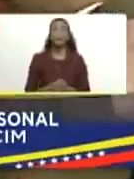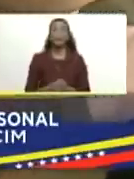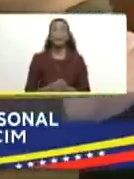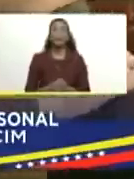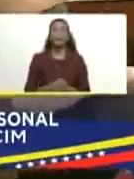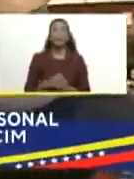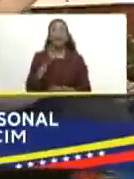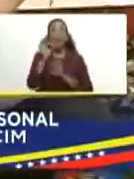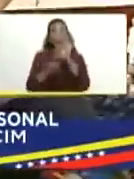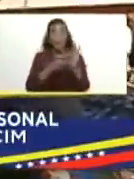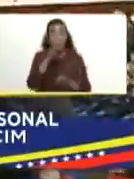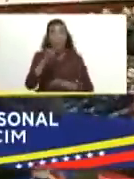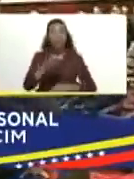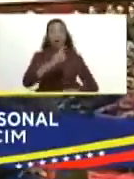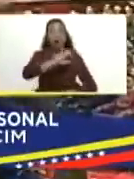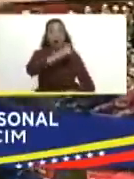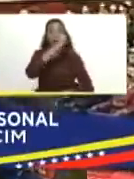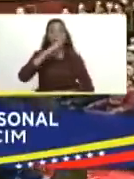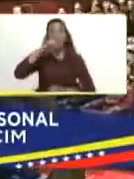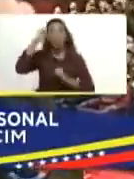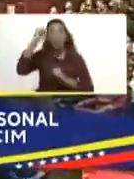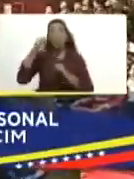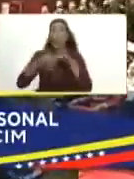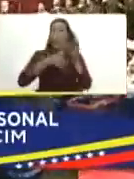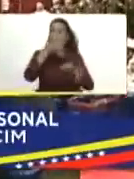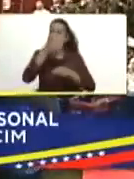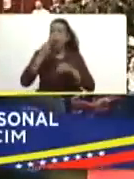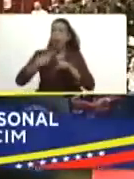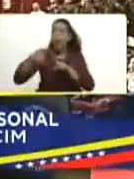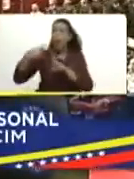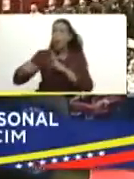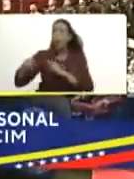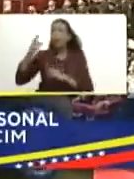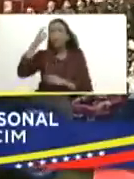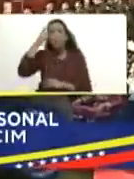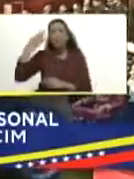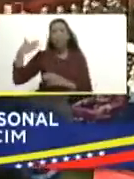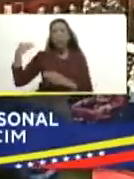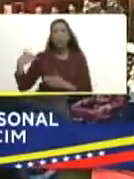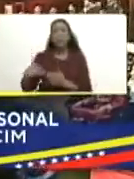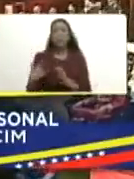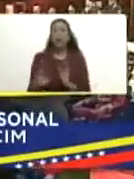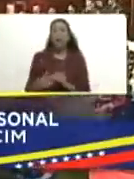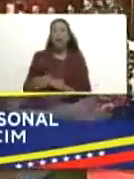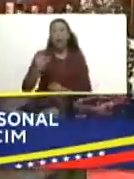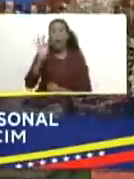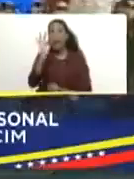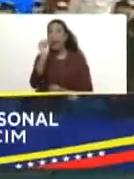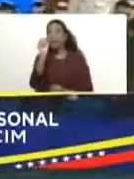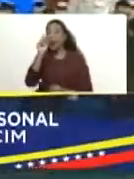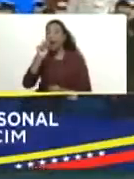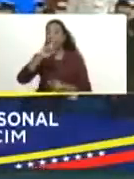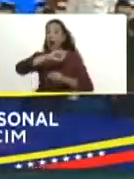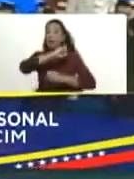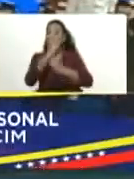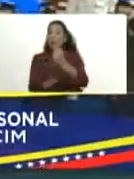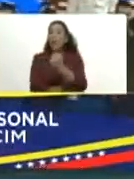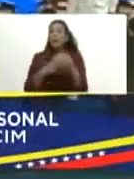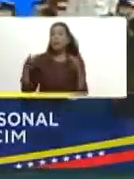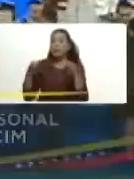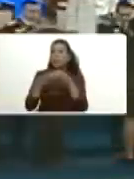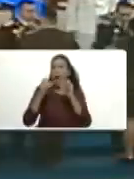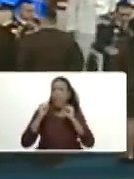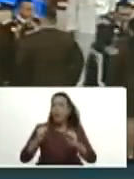Así lo ha destacado el jefe de Estado Nicolás Maduro Moros en reiteradas ocasiones. Además, ha indicado que la FAN y el pueblo venezolano están de